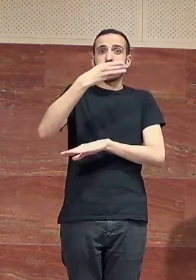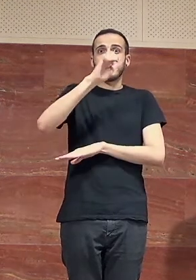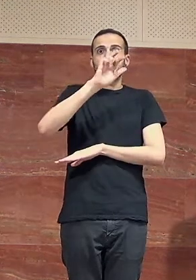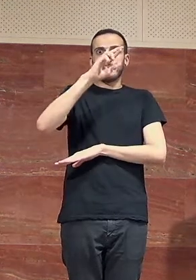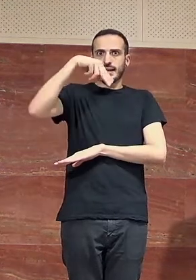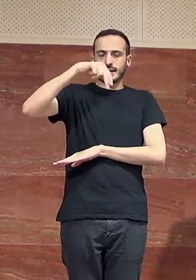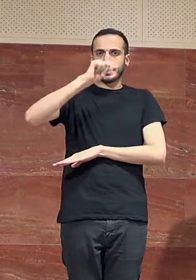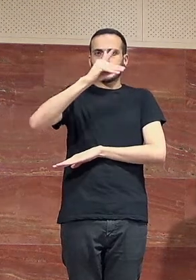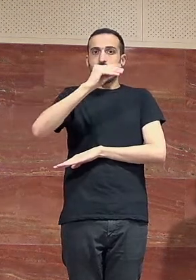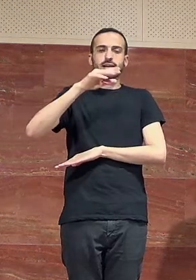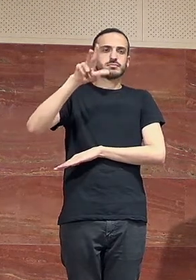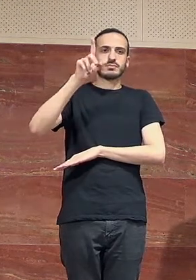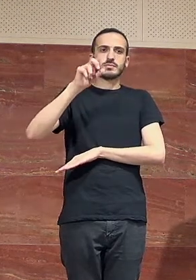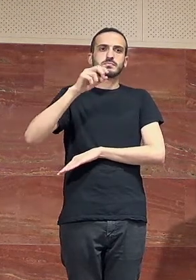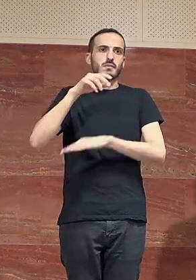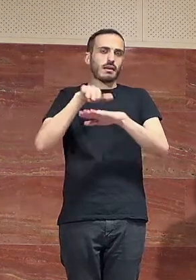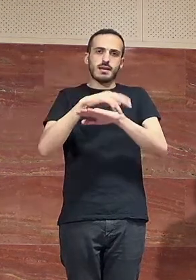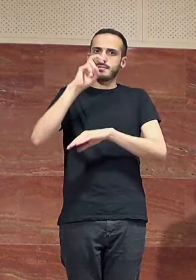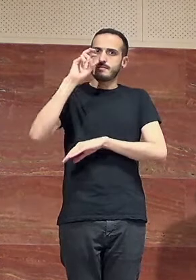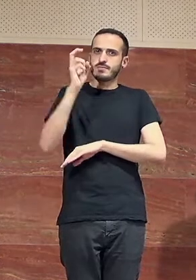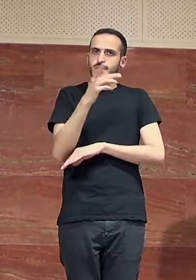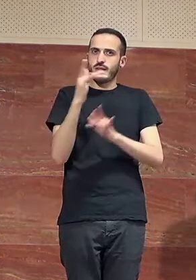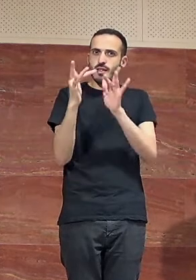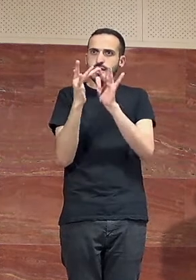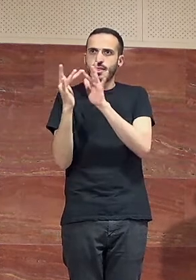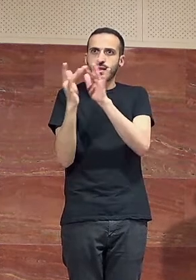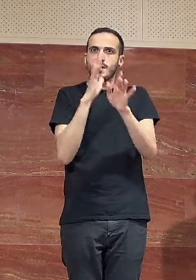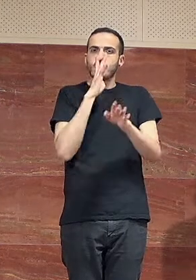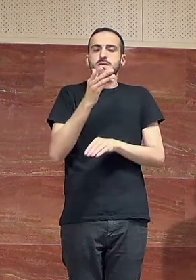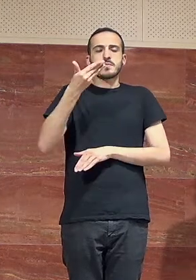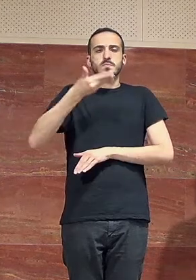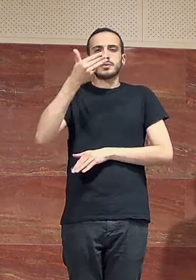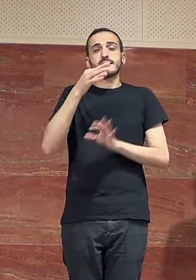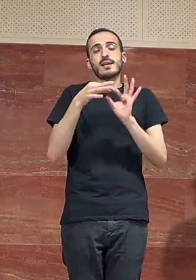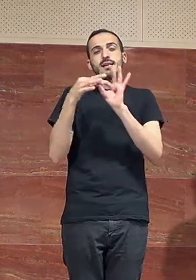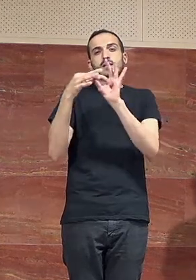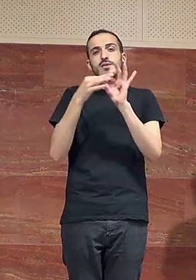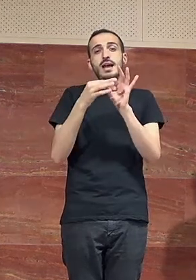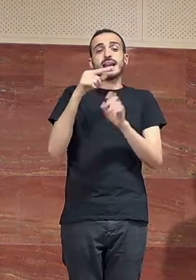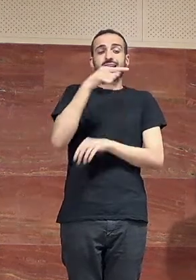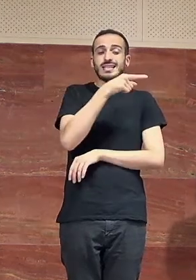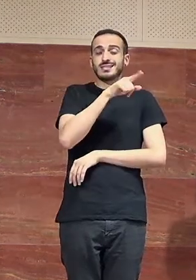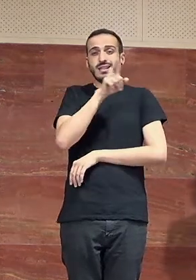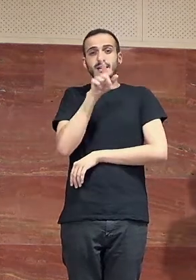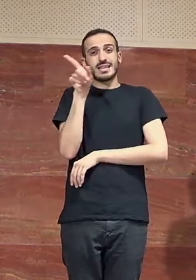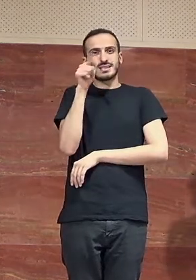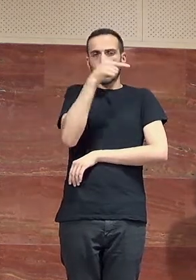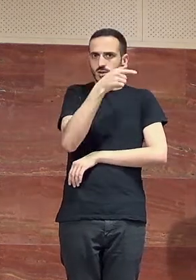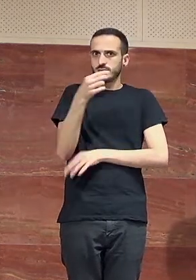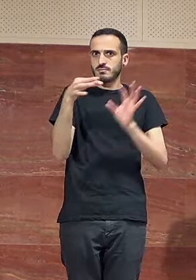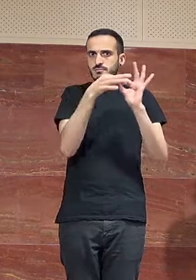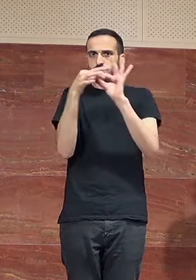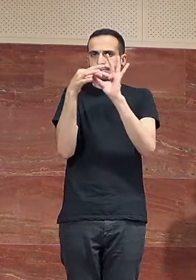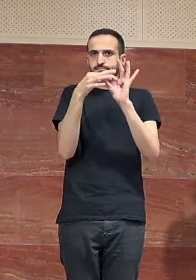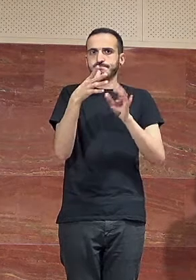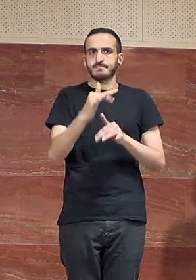Apodaca, Divino Pastor, que es un eje también de conexión este-oeste al norte del casco histórico, y